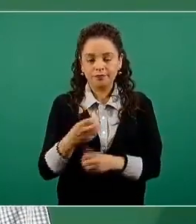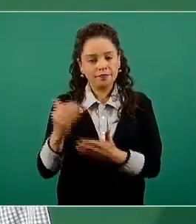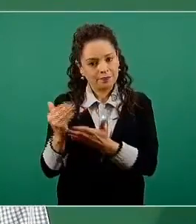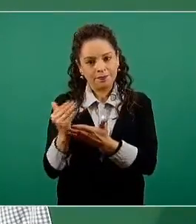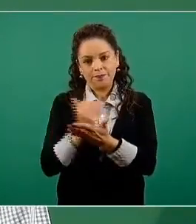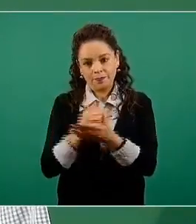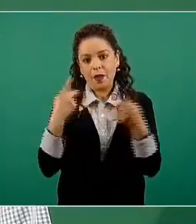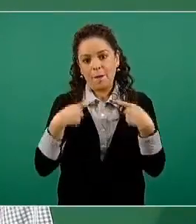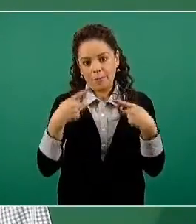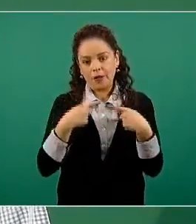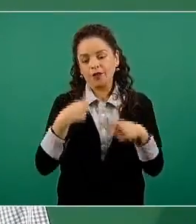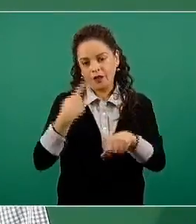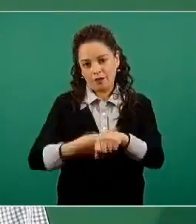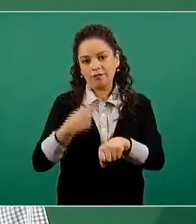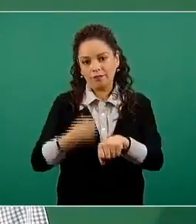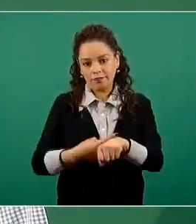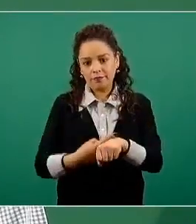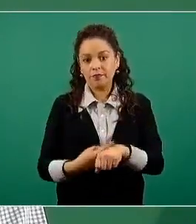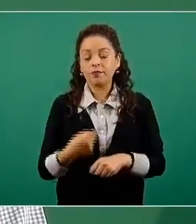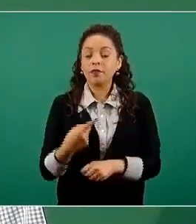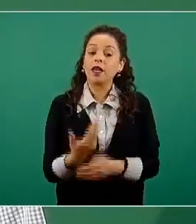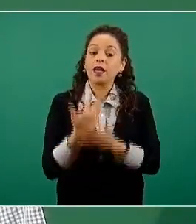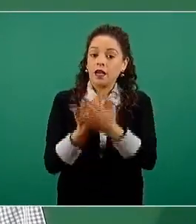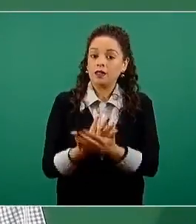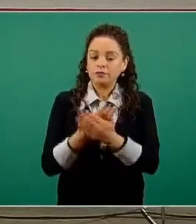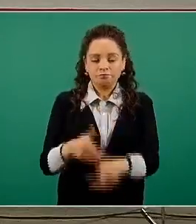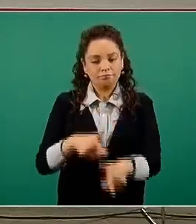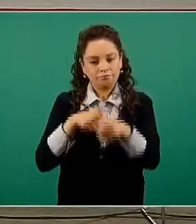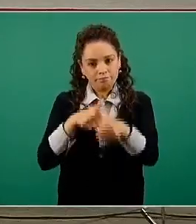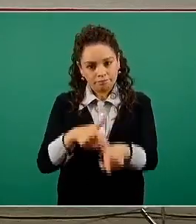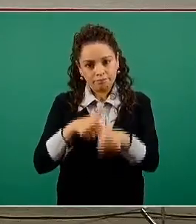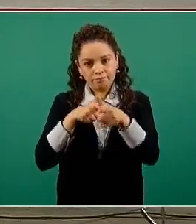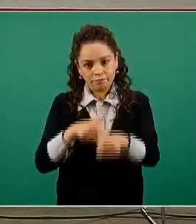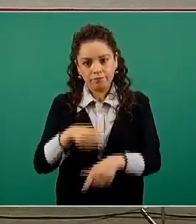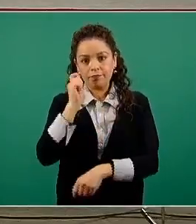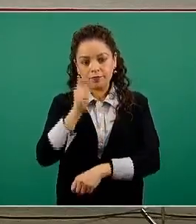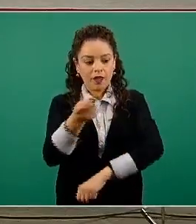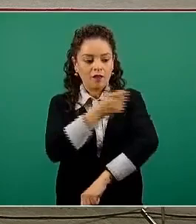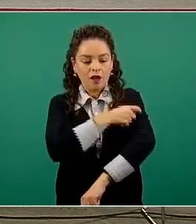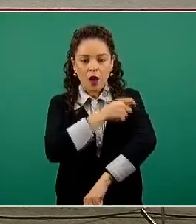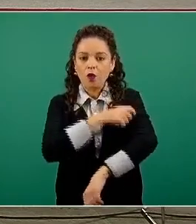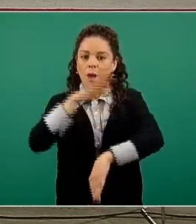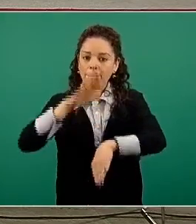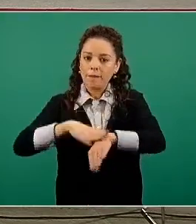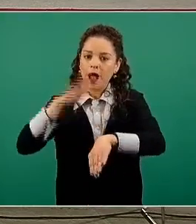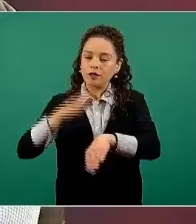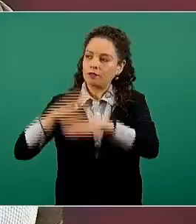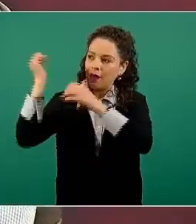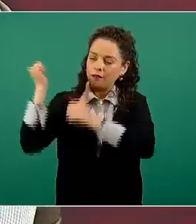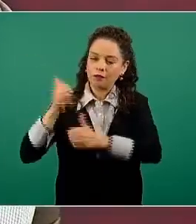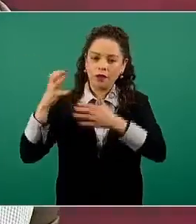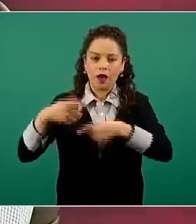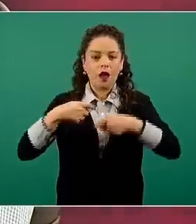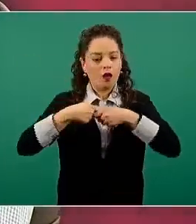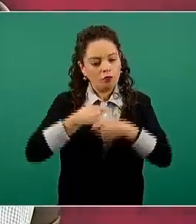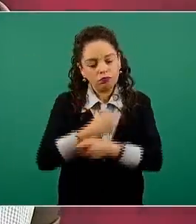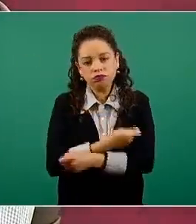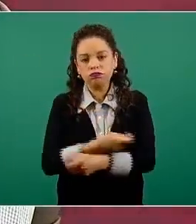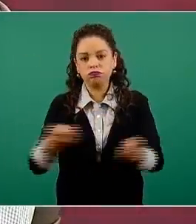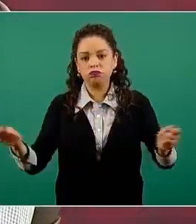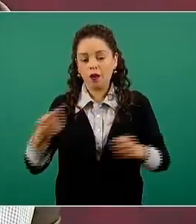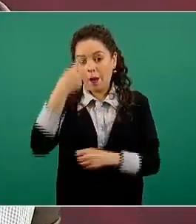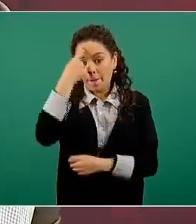transmisión, mientras la vacuna continúa incrementando su cobertura para que en algún momento del